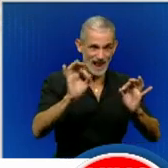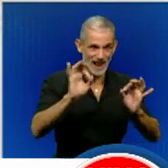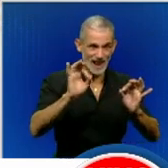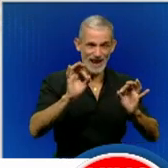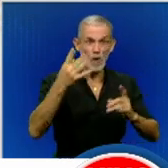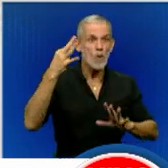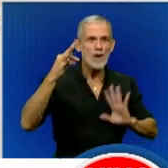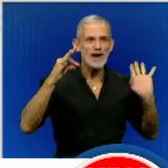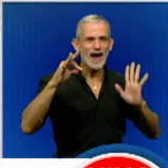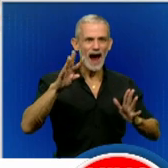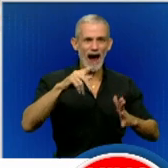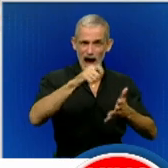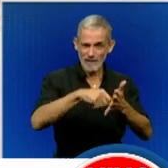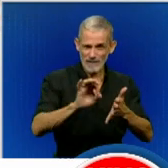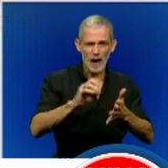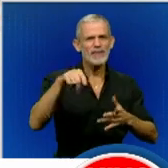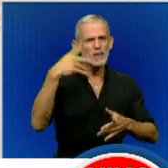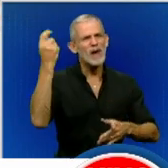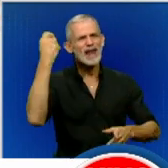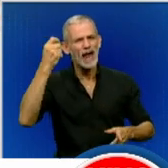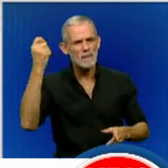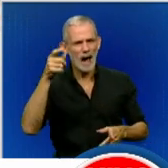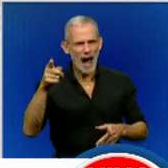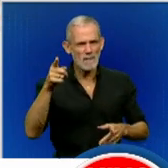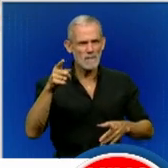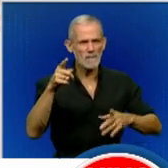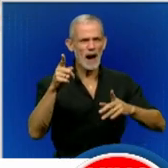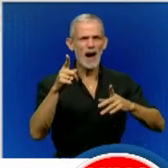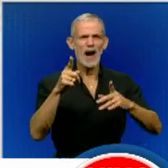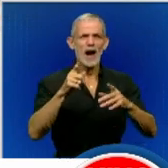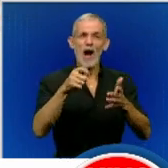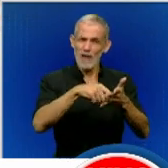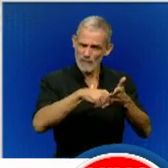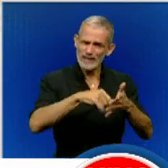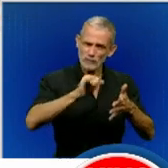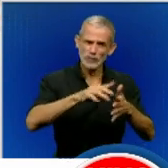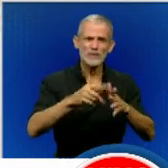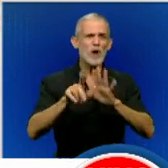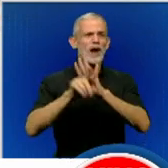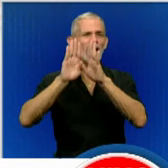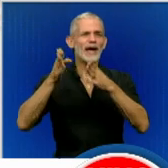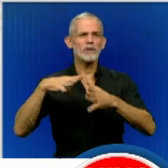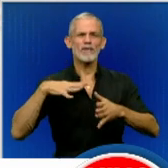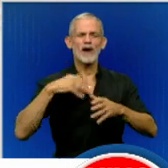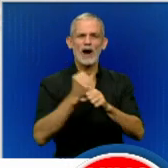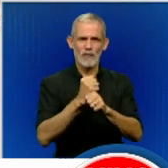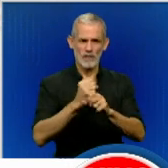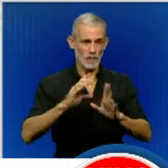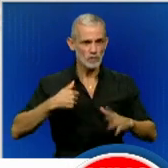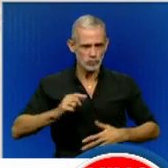y que después la provincia de la pampa nos ratificó por su legislatura la verdad que es un orgullo